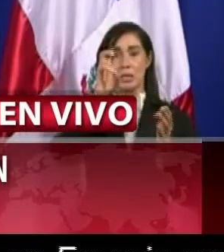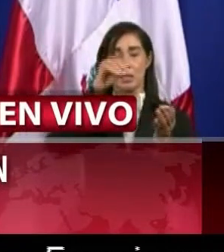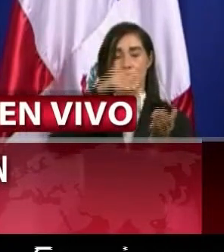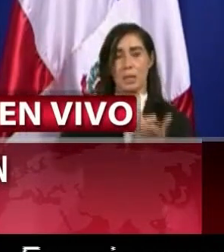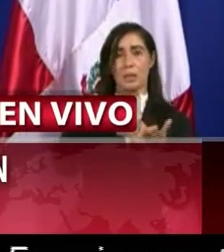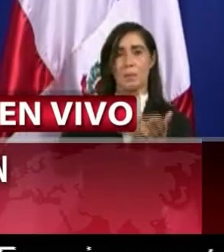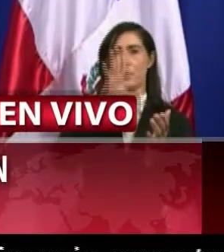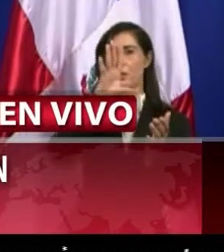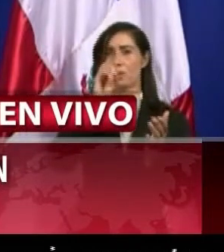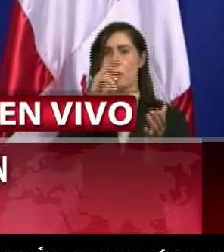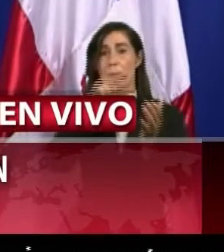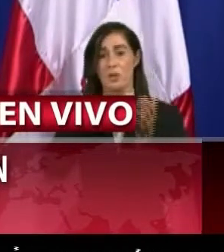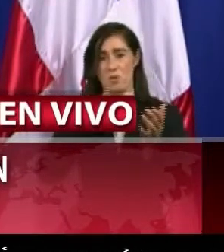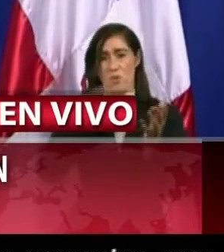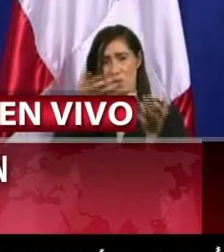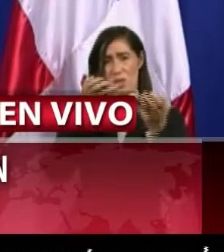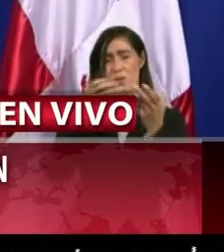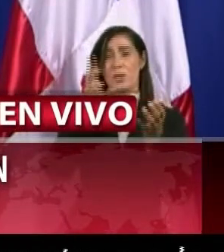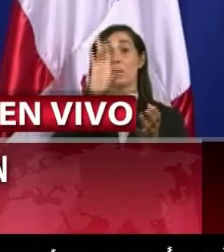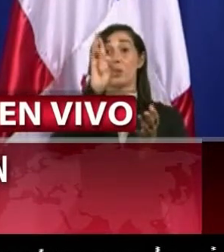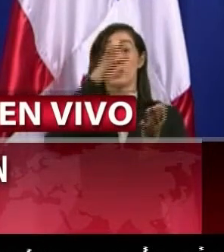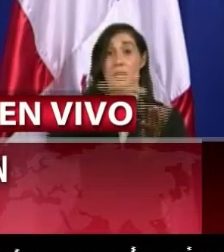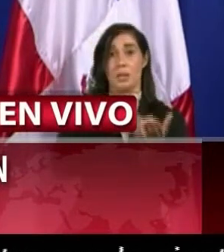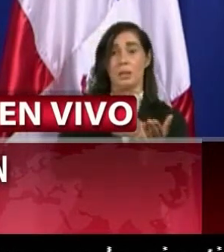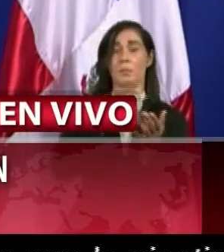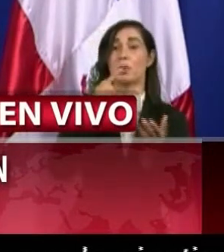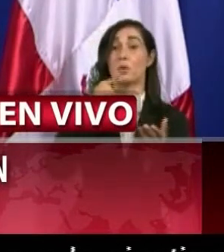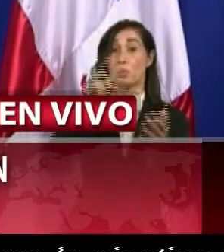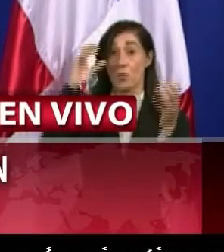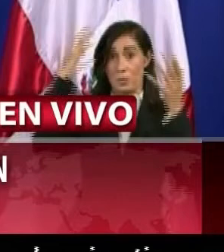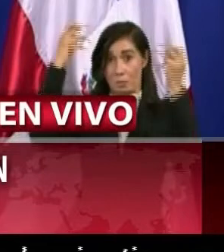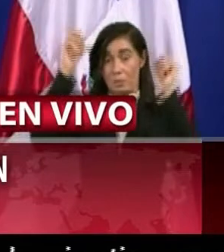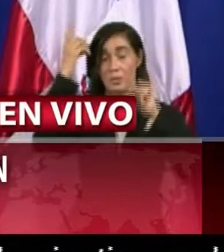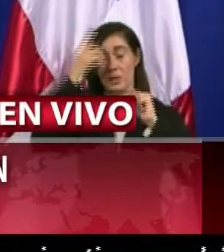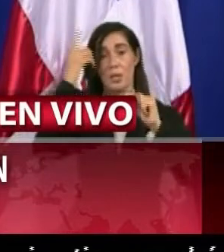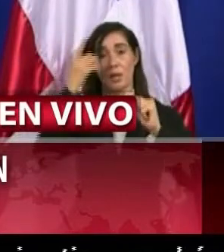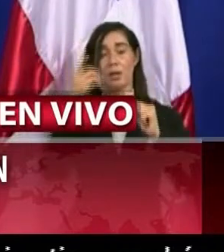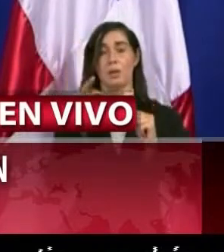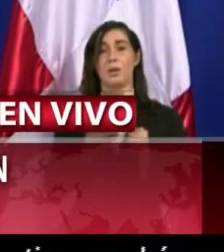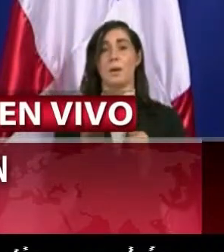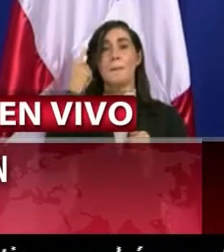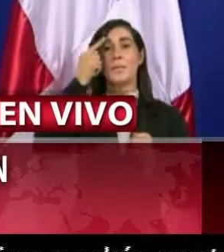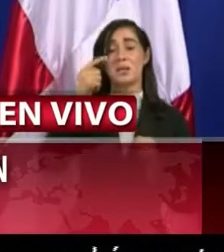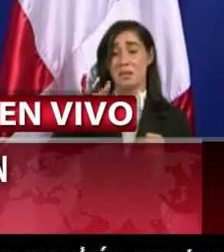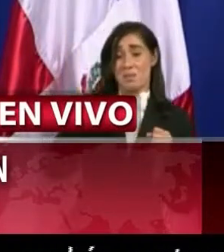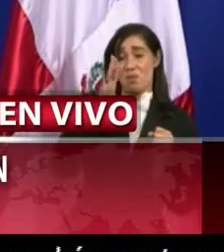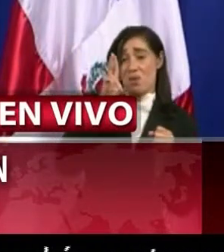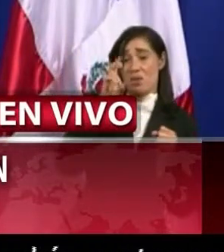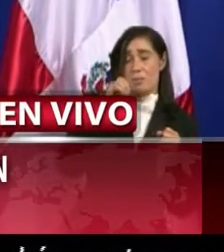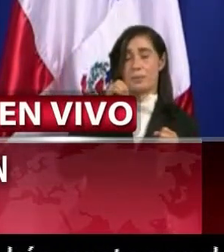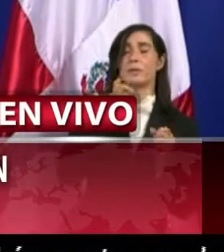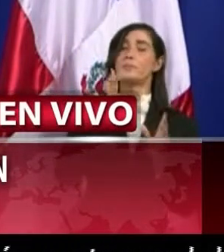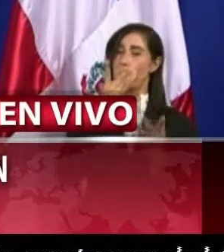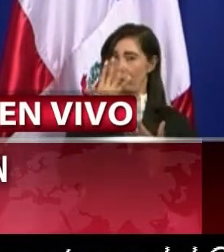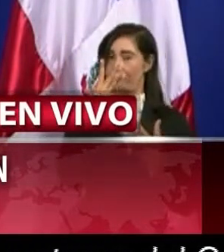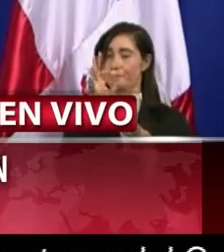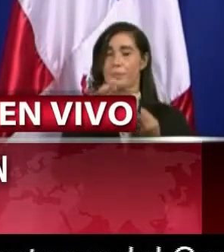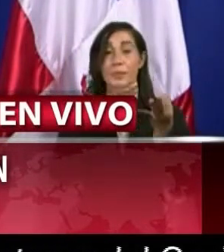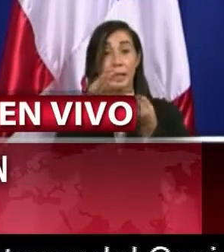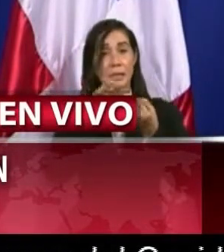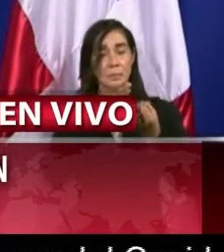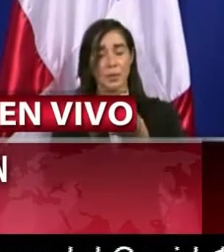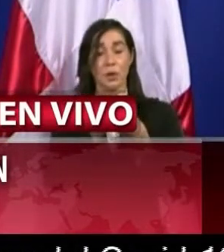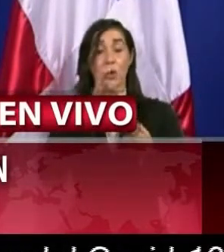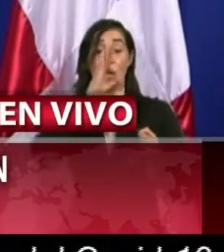lugar de 5,000 pesos, tal como fue anunciado por el presidente Danilo Medina. Ahí les comunico que el